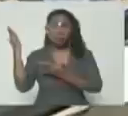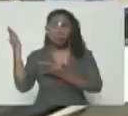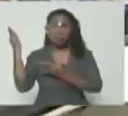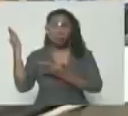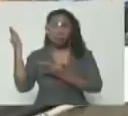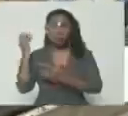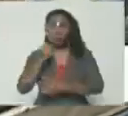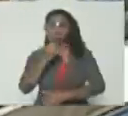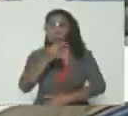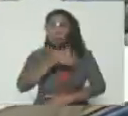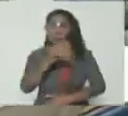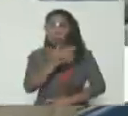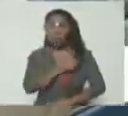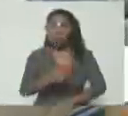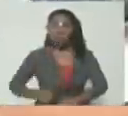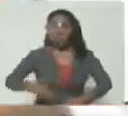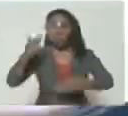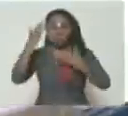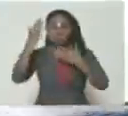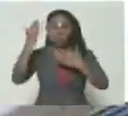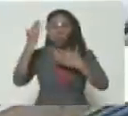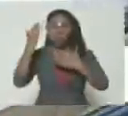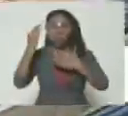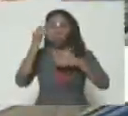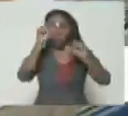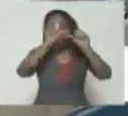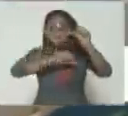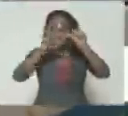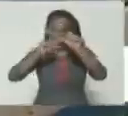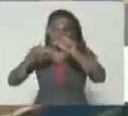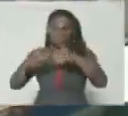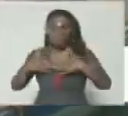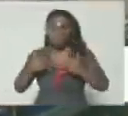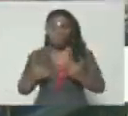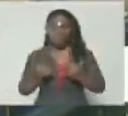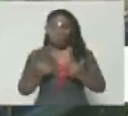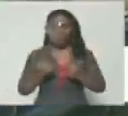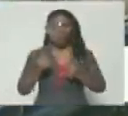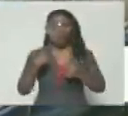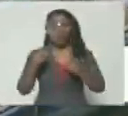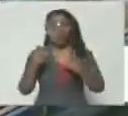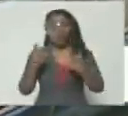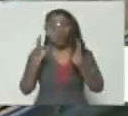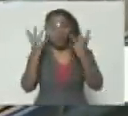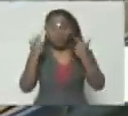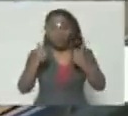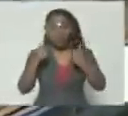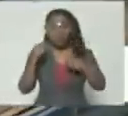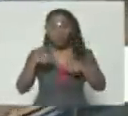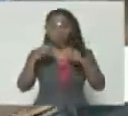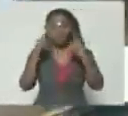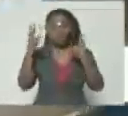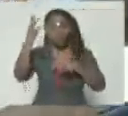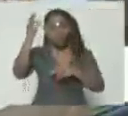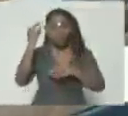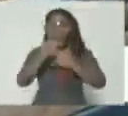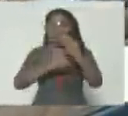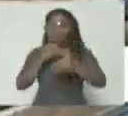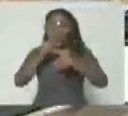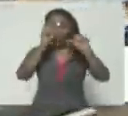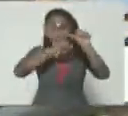tardes, presidente. Un saludo desde la Inspectoría de Salud Agrícola Integral Puerto Cabello. Desde acá hacemos las